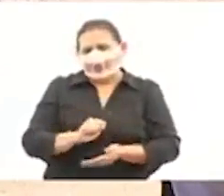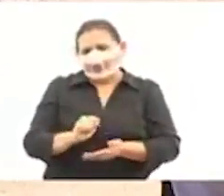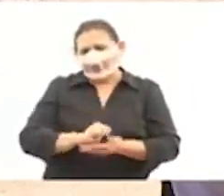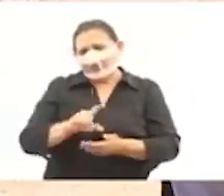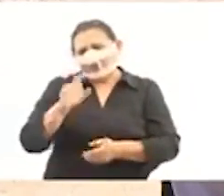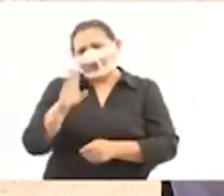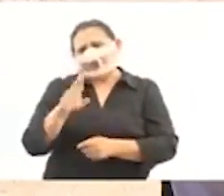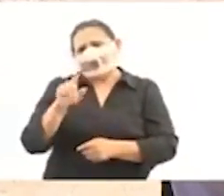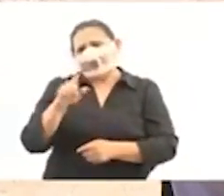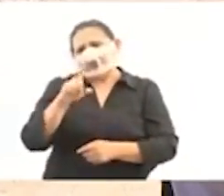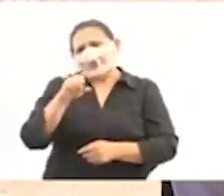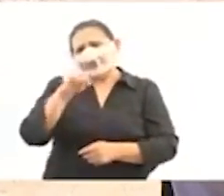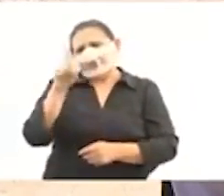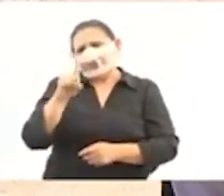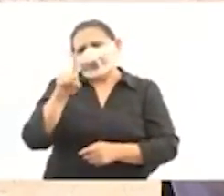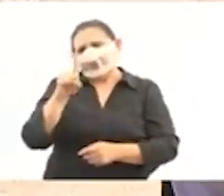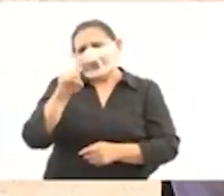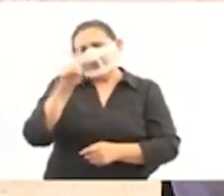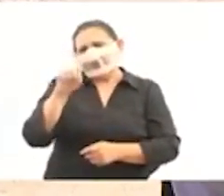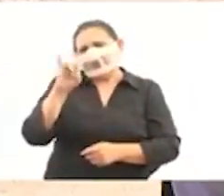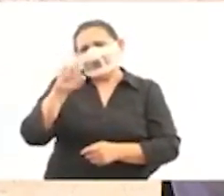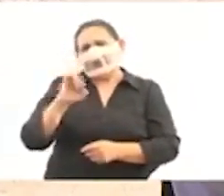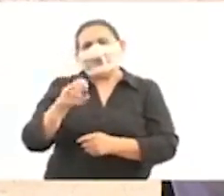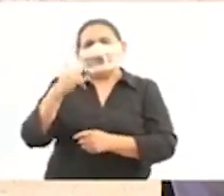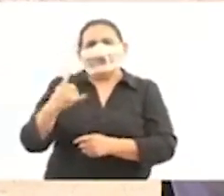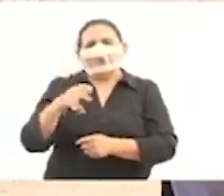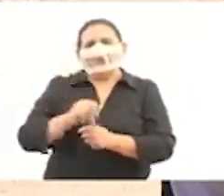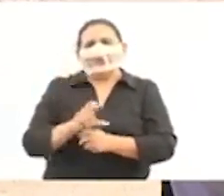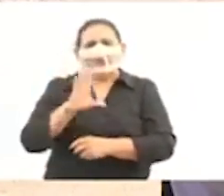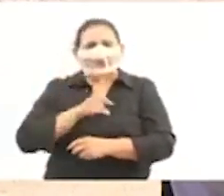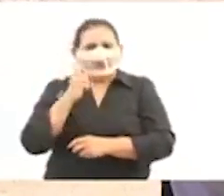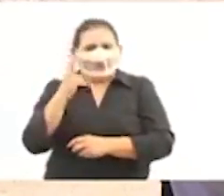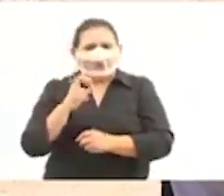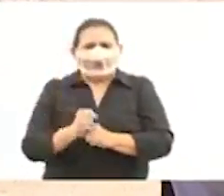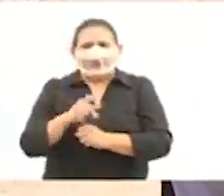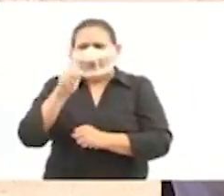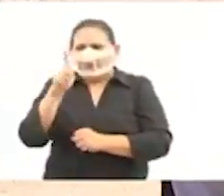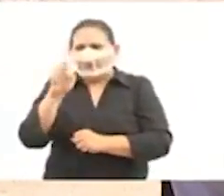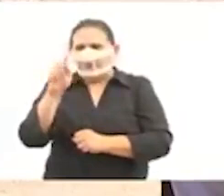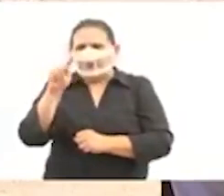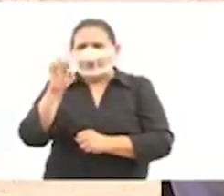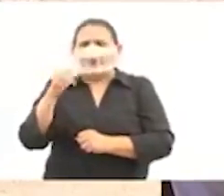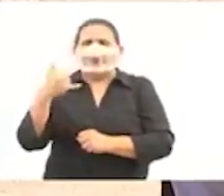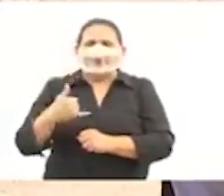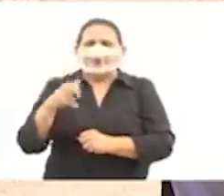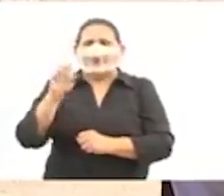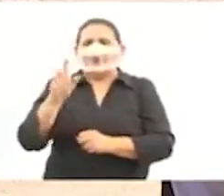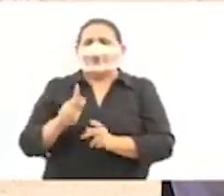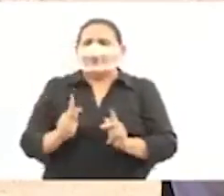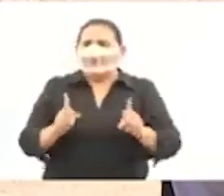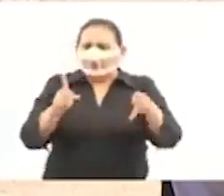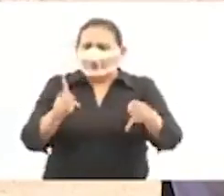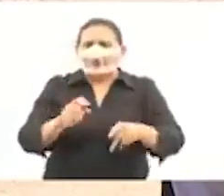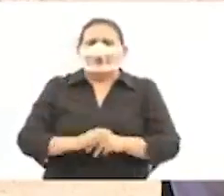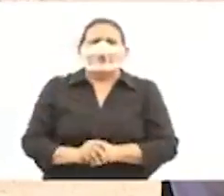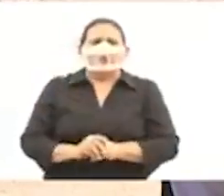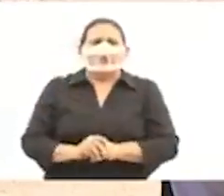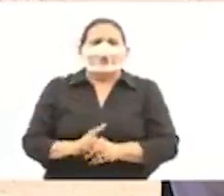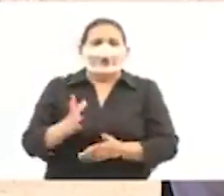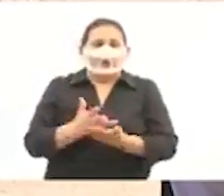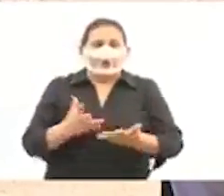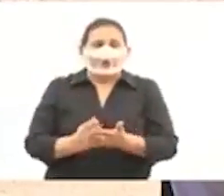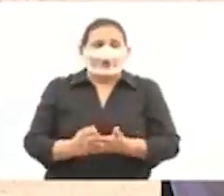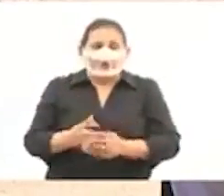progreso y dos fotovoltaicos el de peto y el de progreso que está aquí al lado ahorita tuve la oportunidad que misión el favor de invitarme